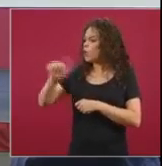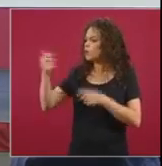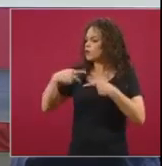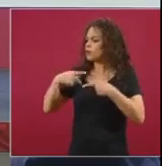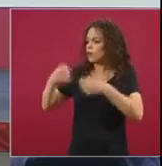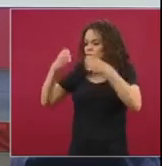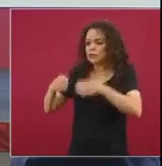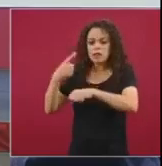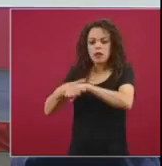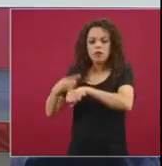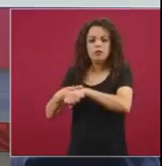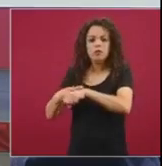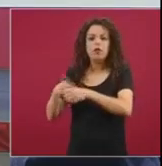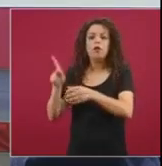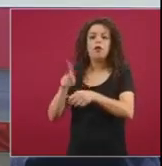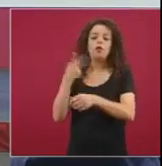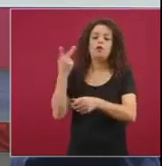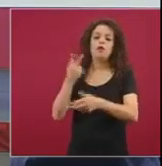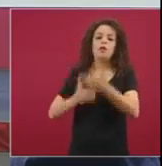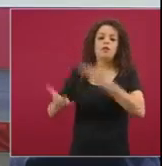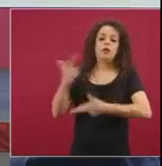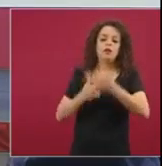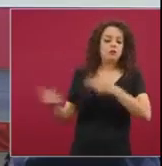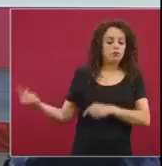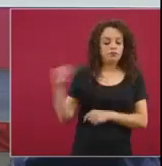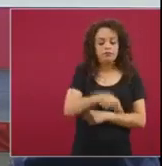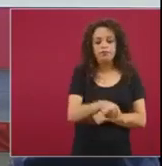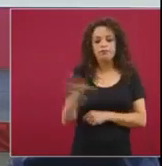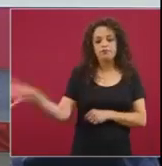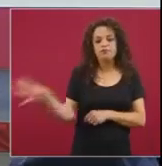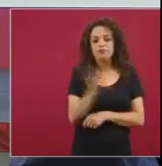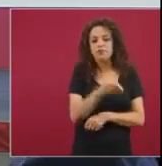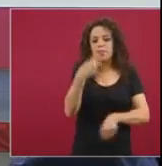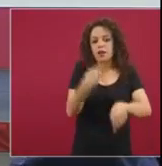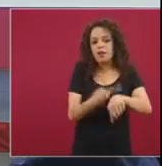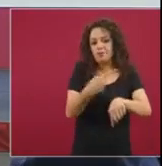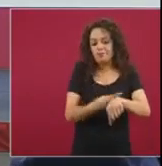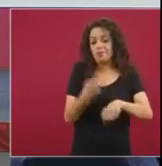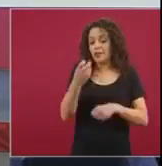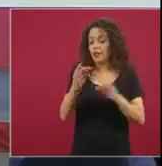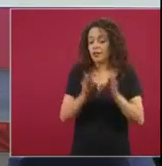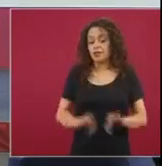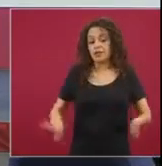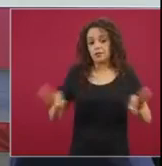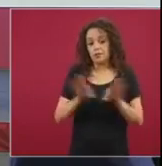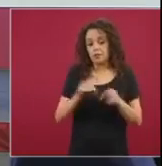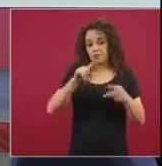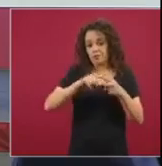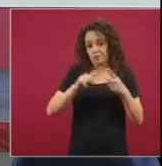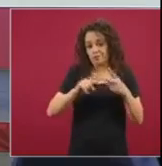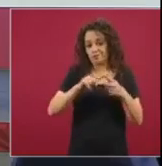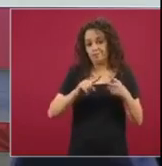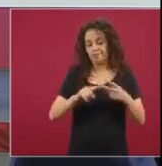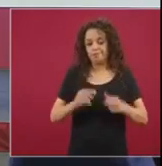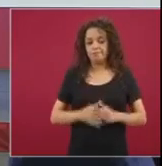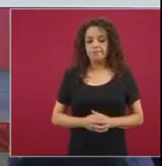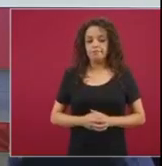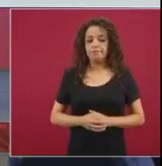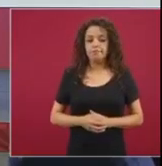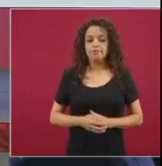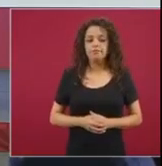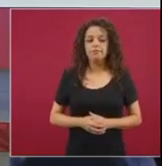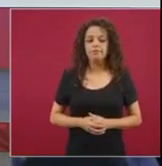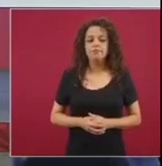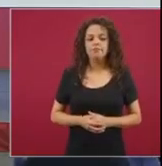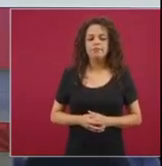importante este estudio y seguimiento de los contactos, al menos en estas dos patologías. El seguimiento de estados reaccionales, que básicamente estas ya